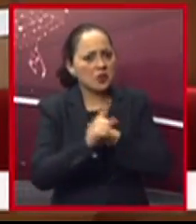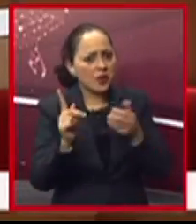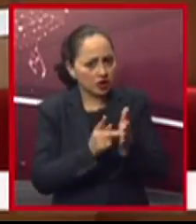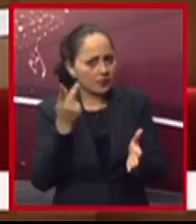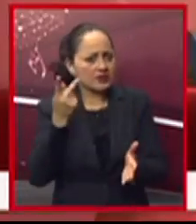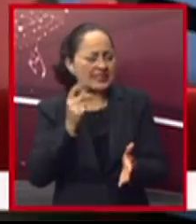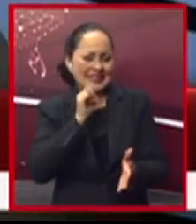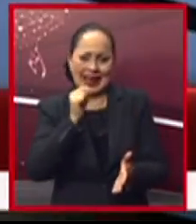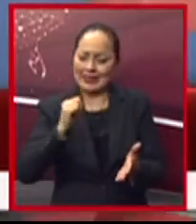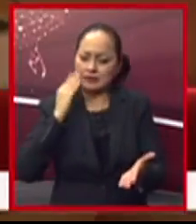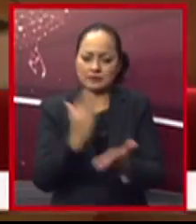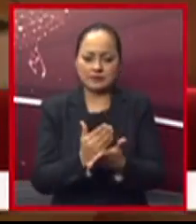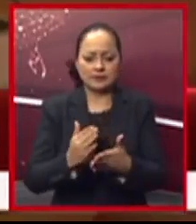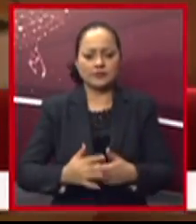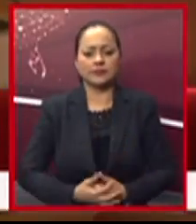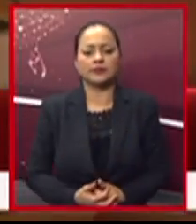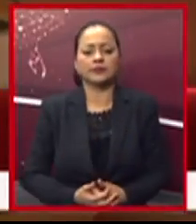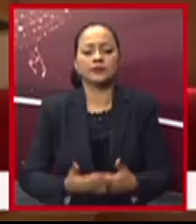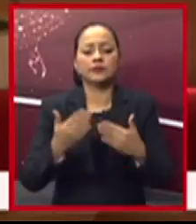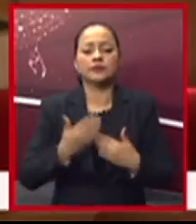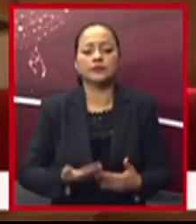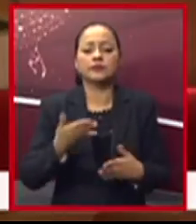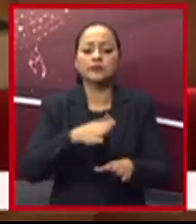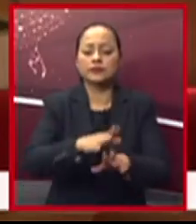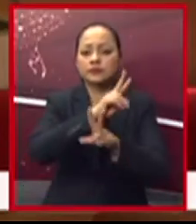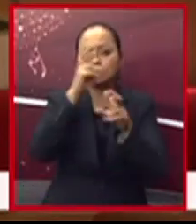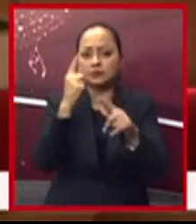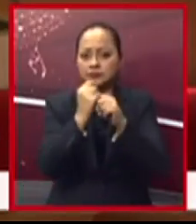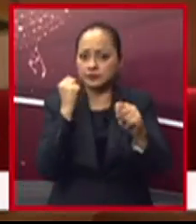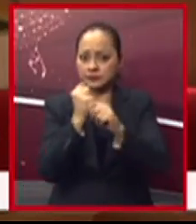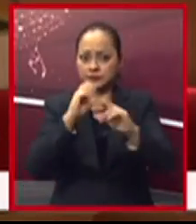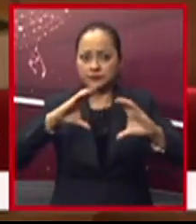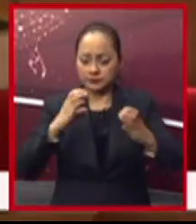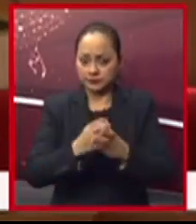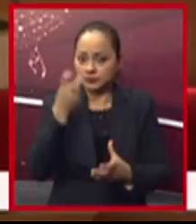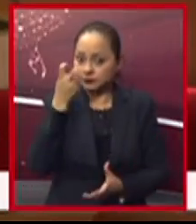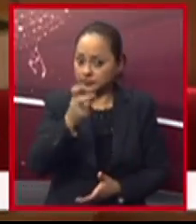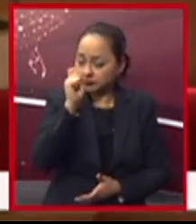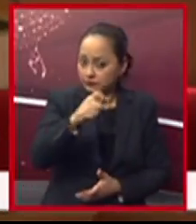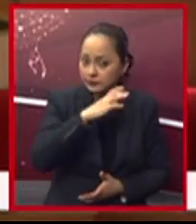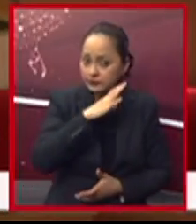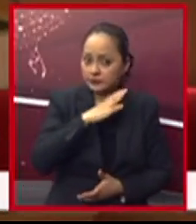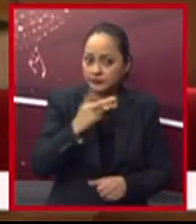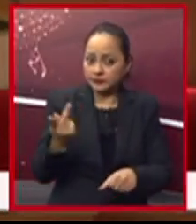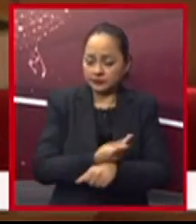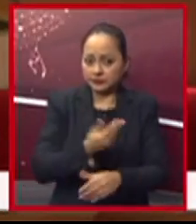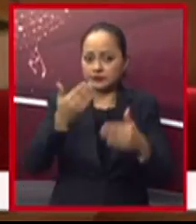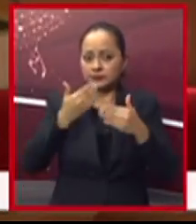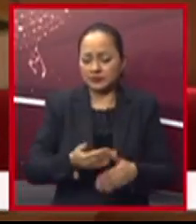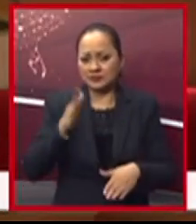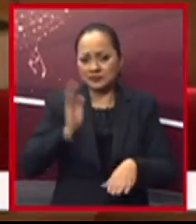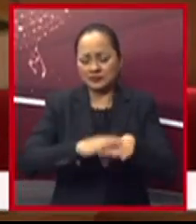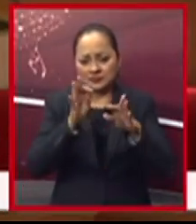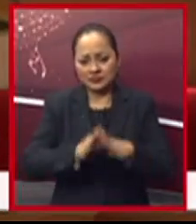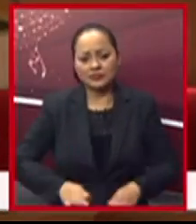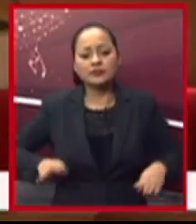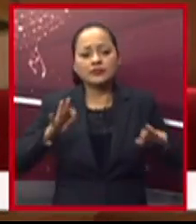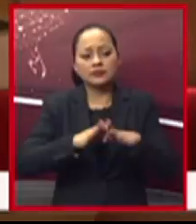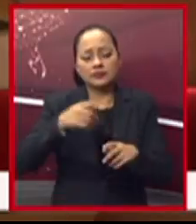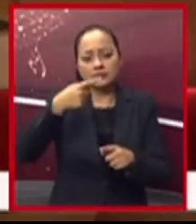las contingencias. En cuanto al transporte público, su mejora es indispensable